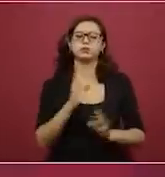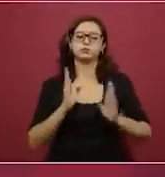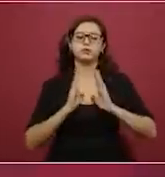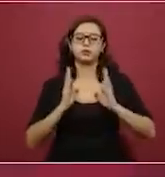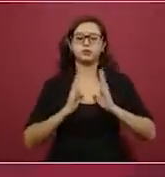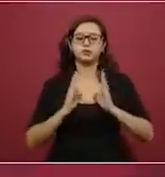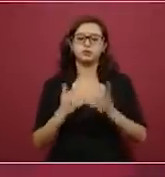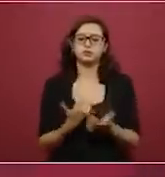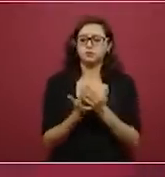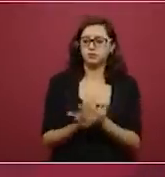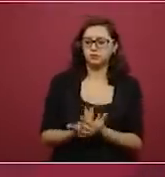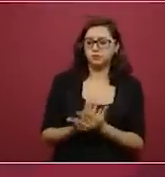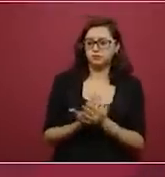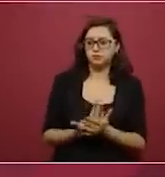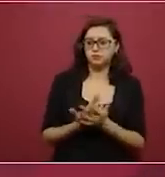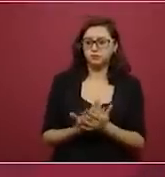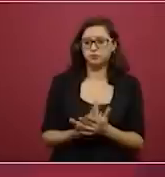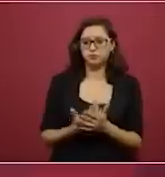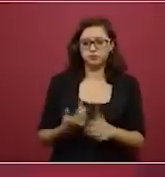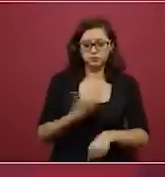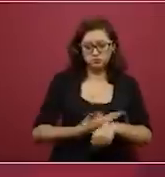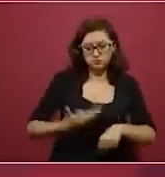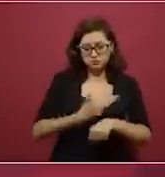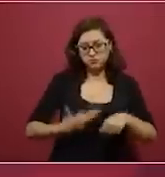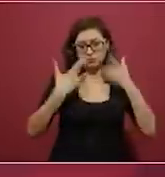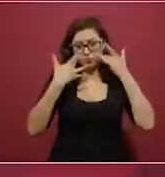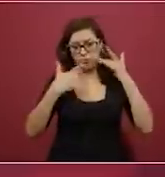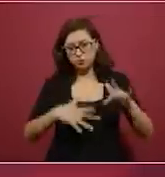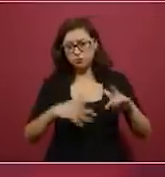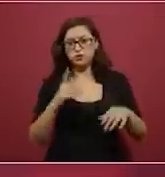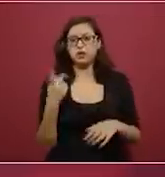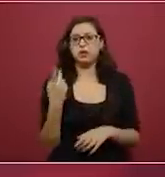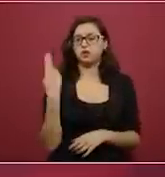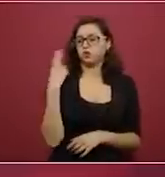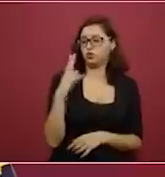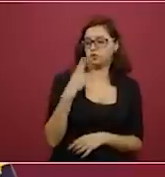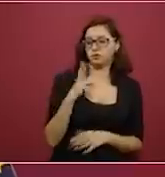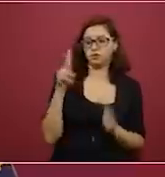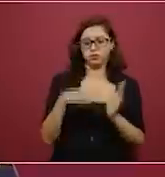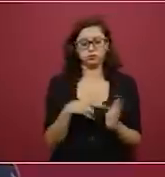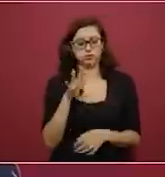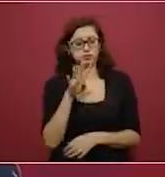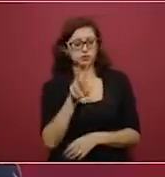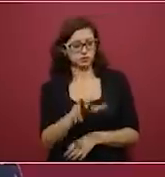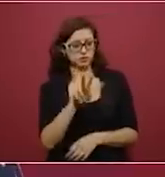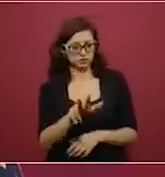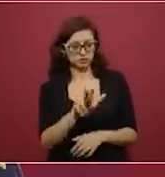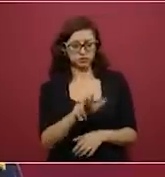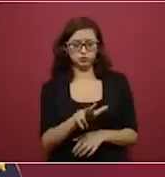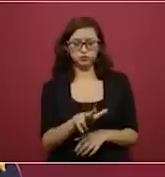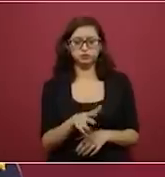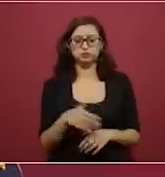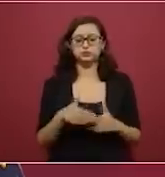esperando la conclusión de mi trámite de retiro que inició en noviembre del 2018 y